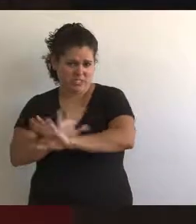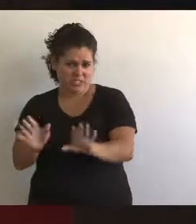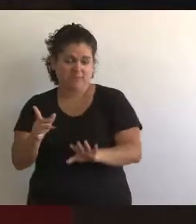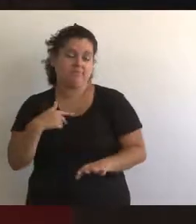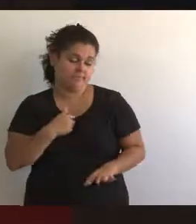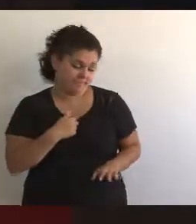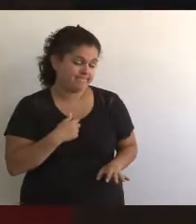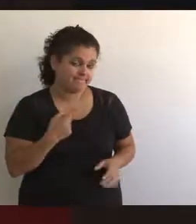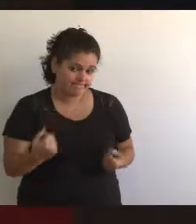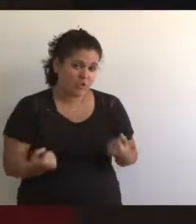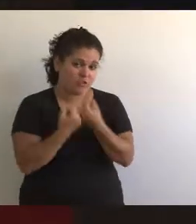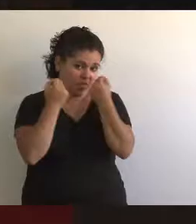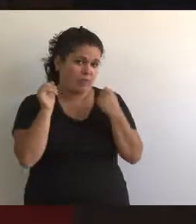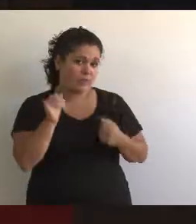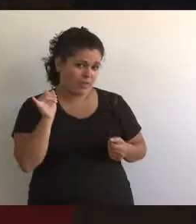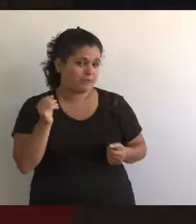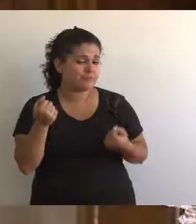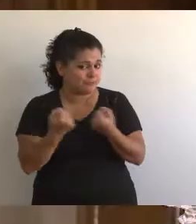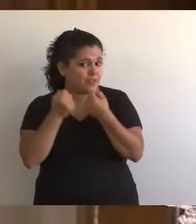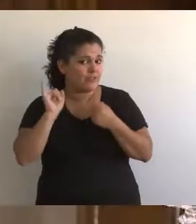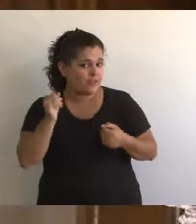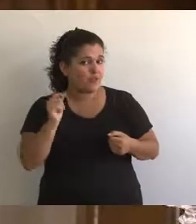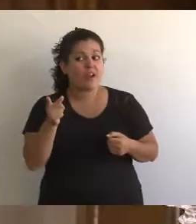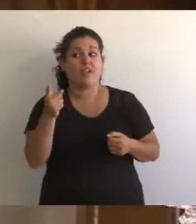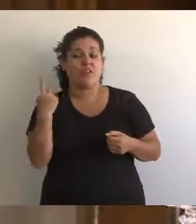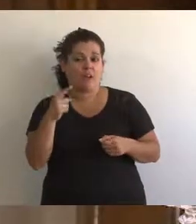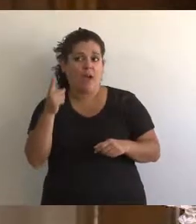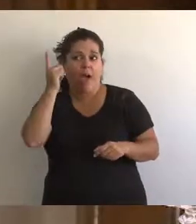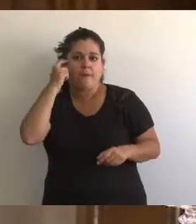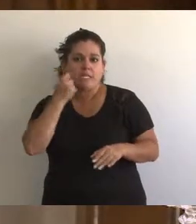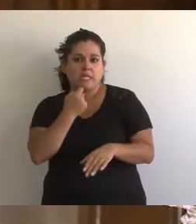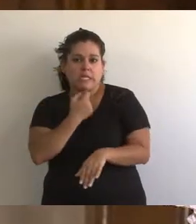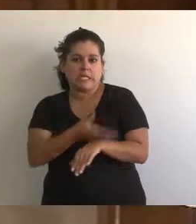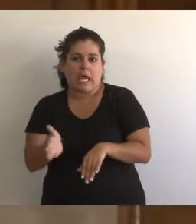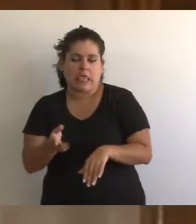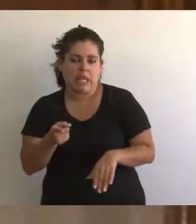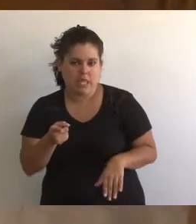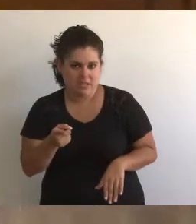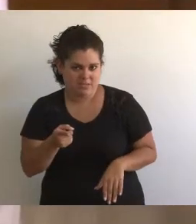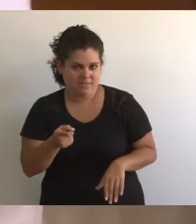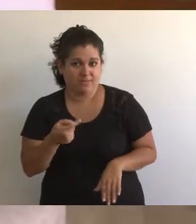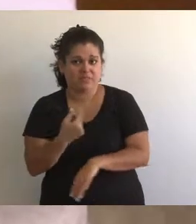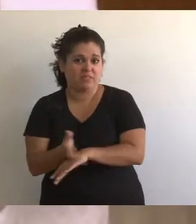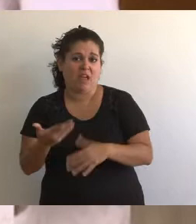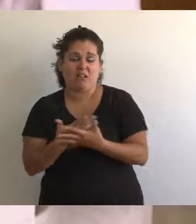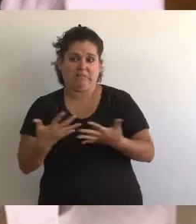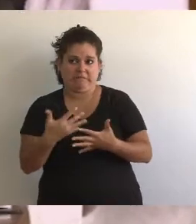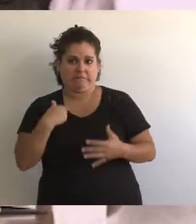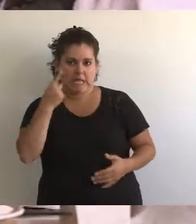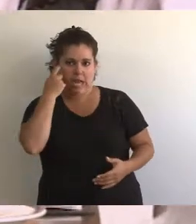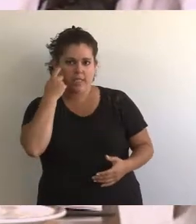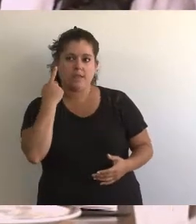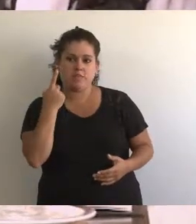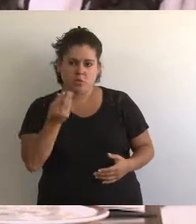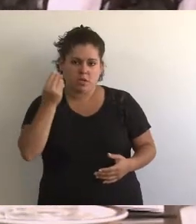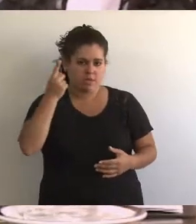Pero totalmente de acuerdo. Como todas las cosas, el aprendizaje tardío es eso, es tardío